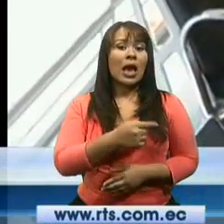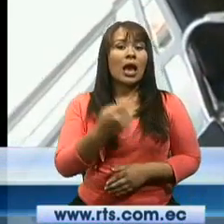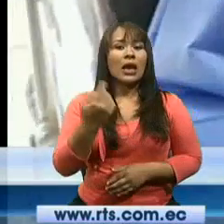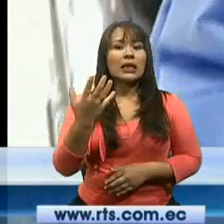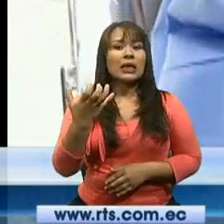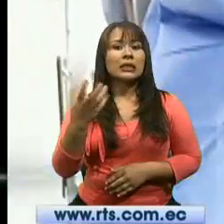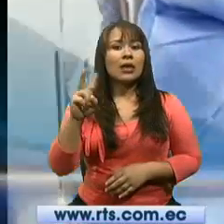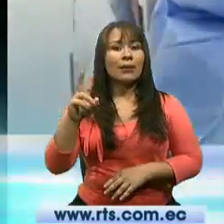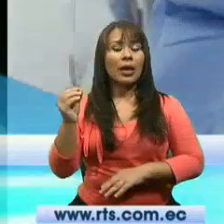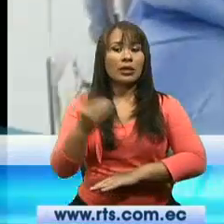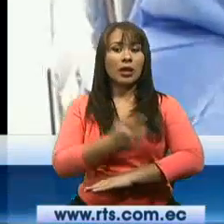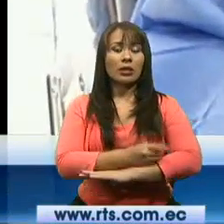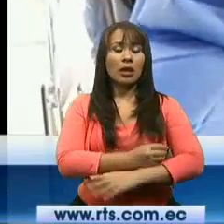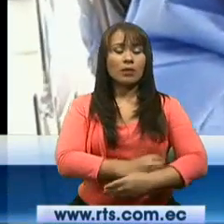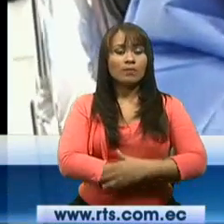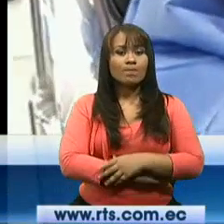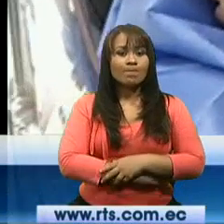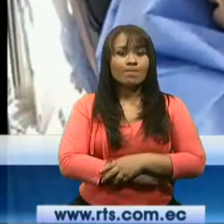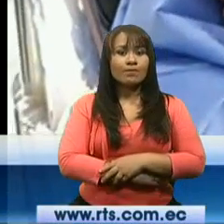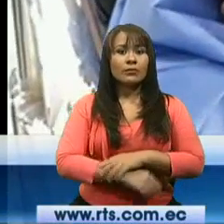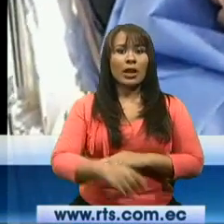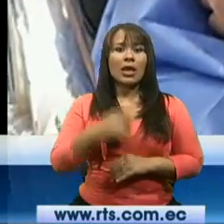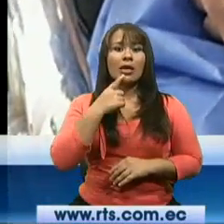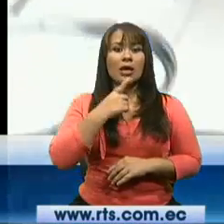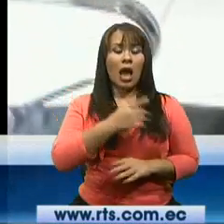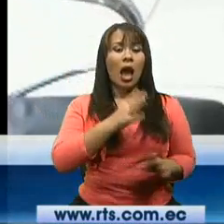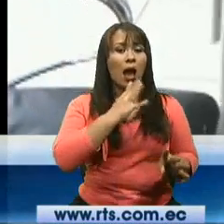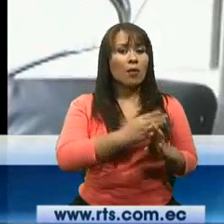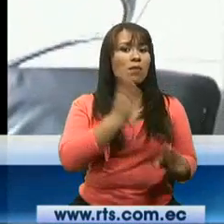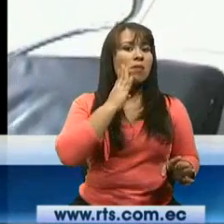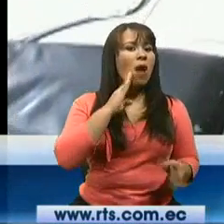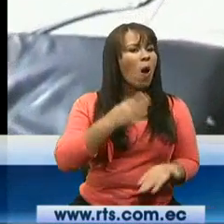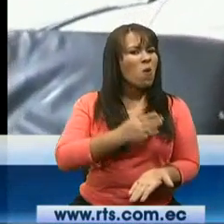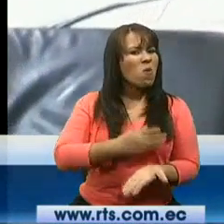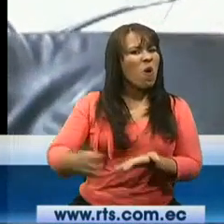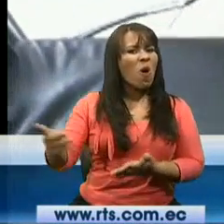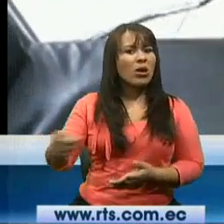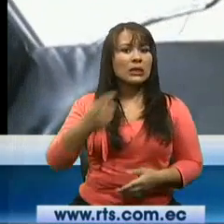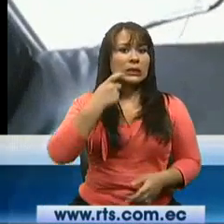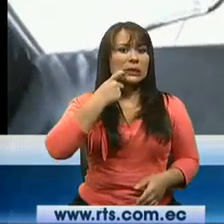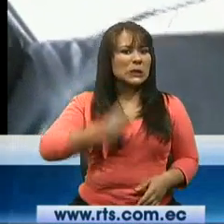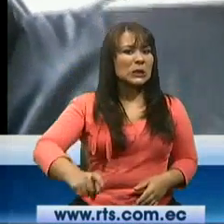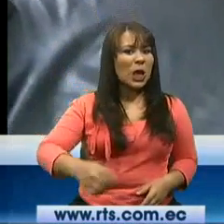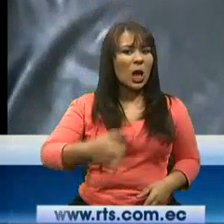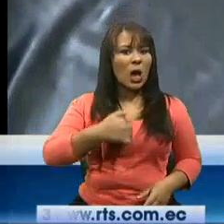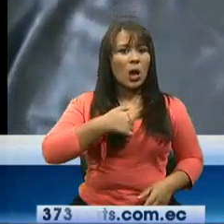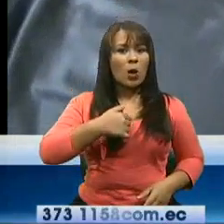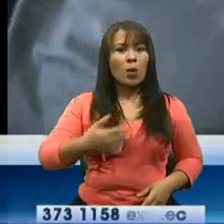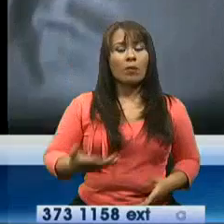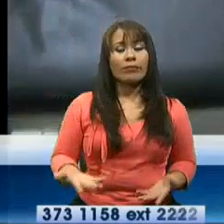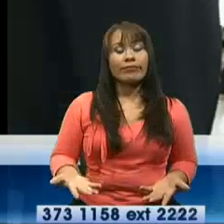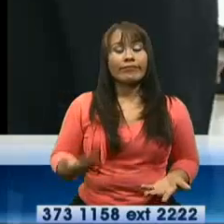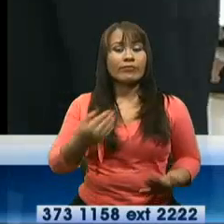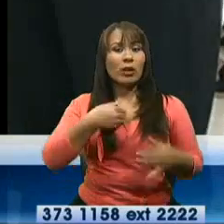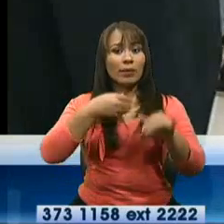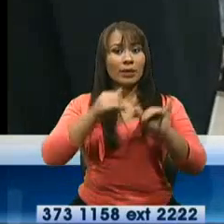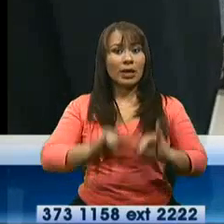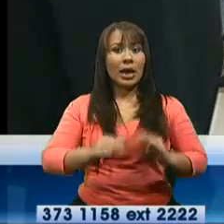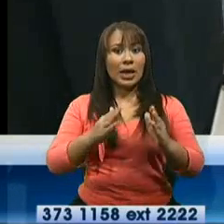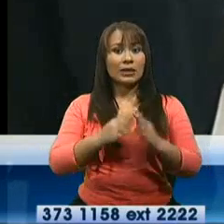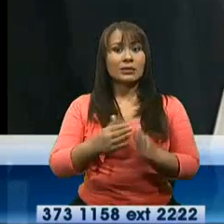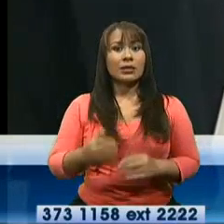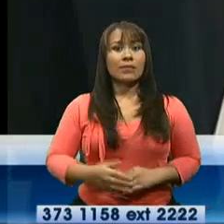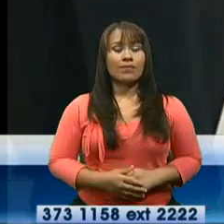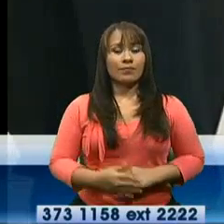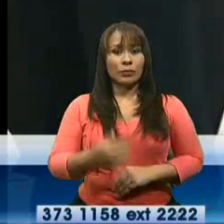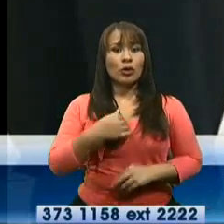20 días. Porque siempre le dice a mi mami que me bote de la casa. No sé, siente envidia, celo de que yo estoy ahí en la casa porque yo tengo un